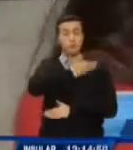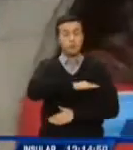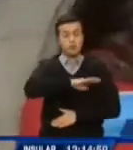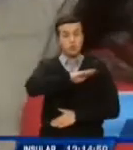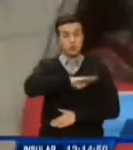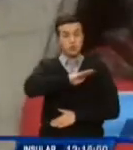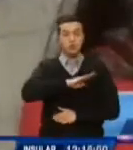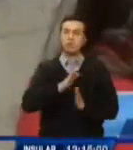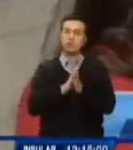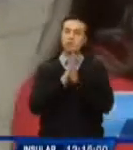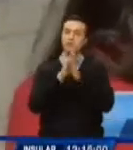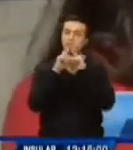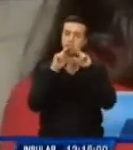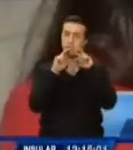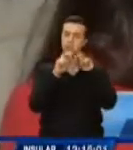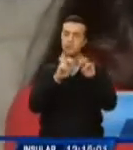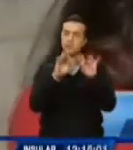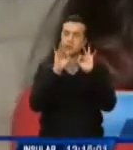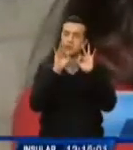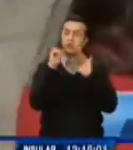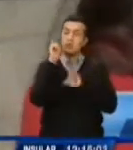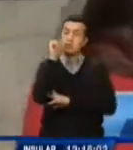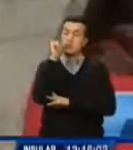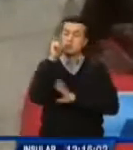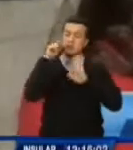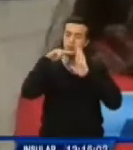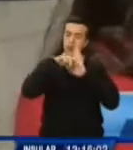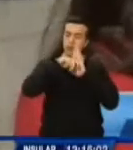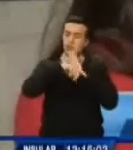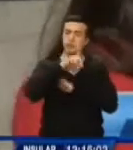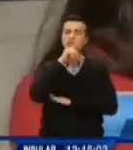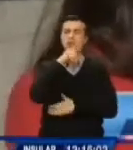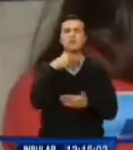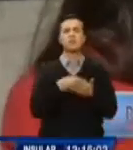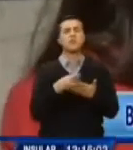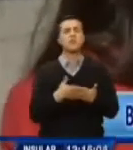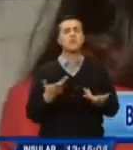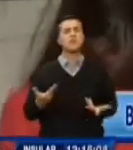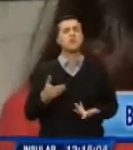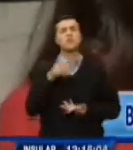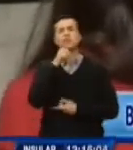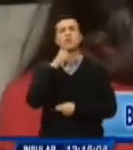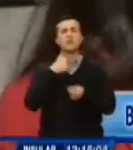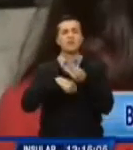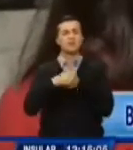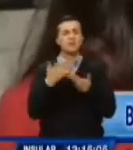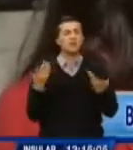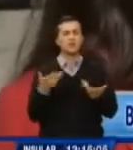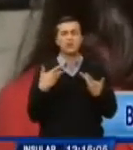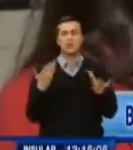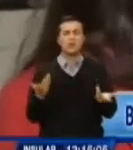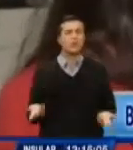favor haga una investigación profunda a quién compraron, quién vendió y